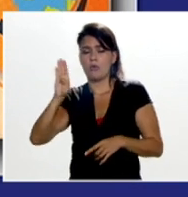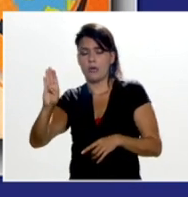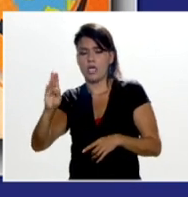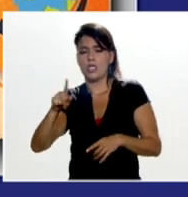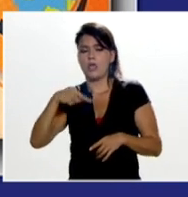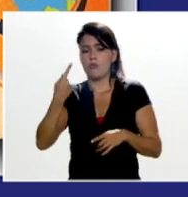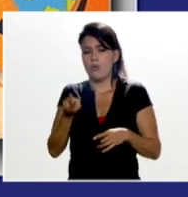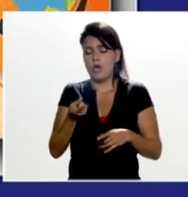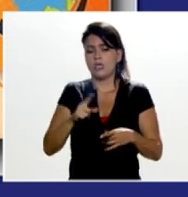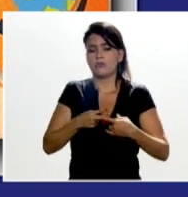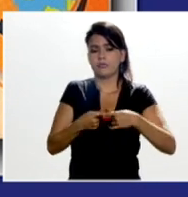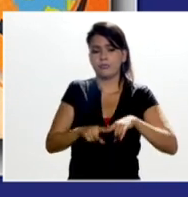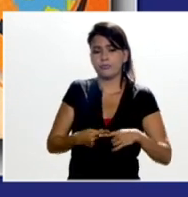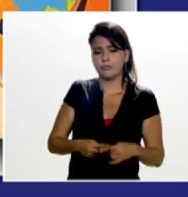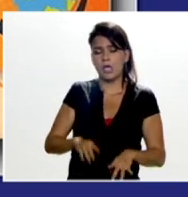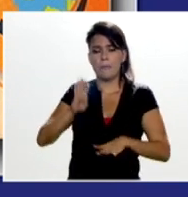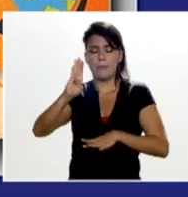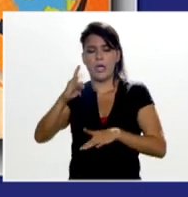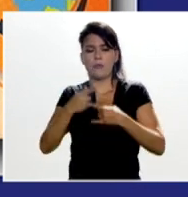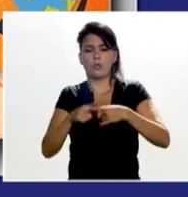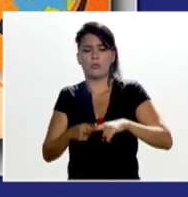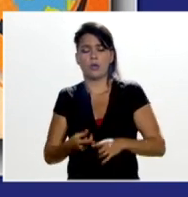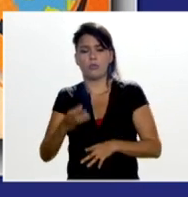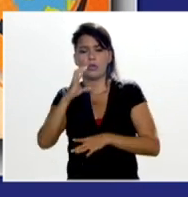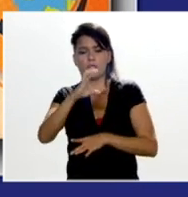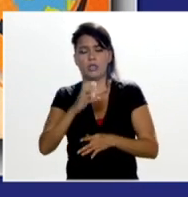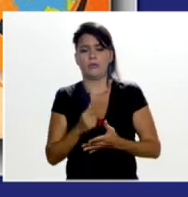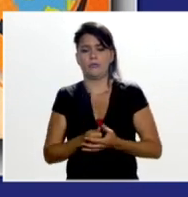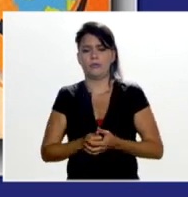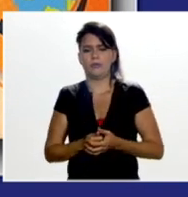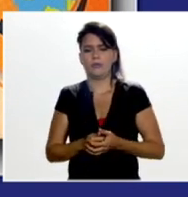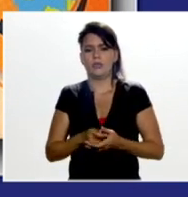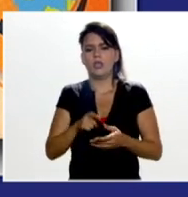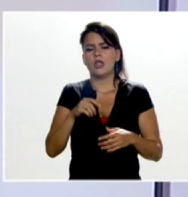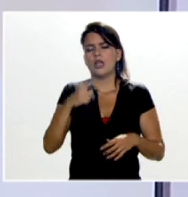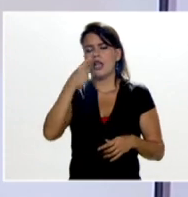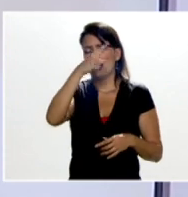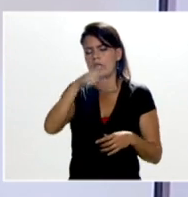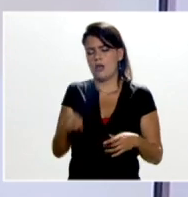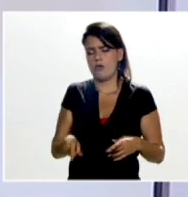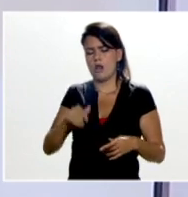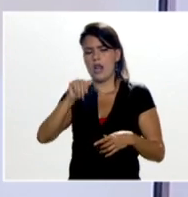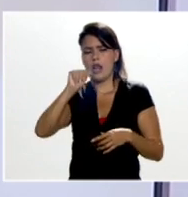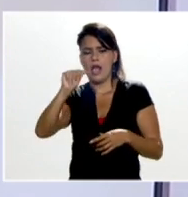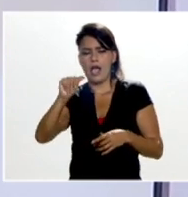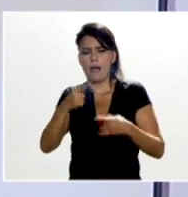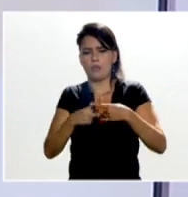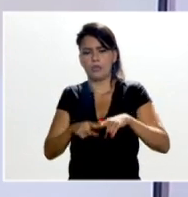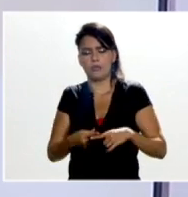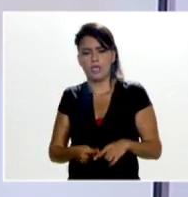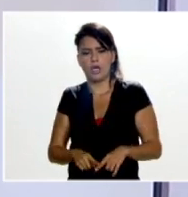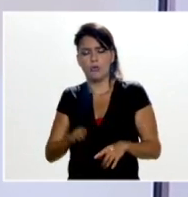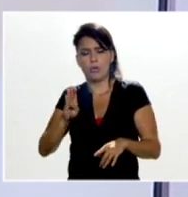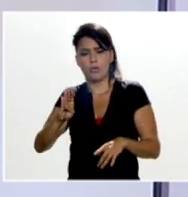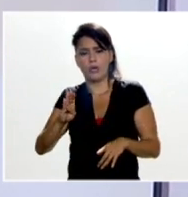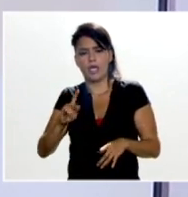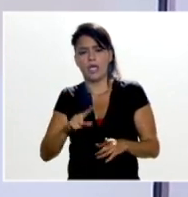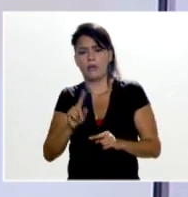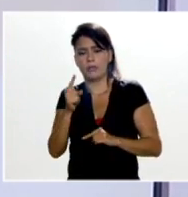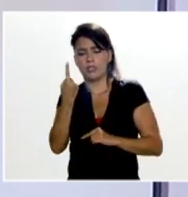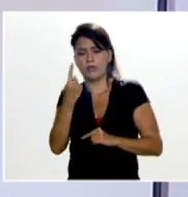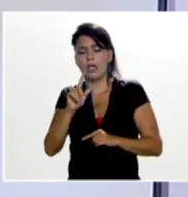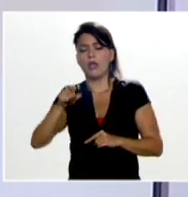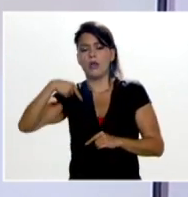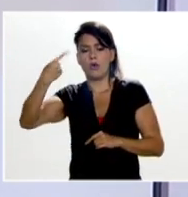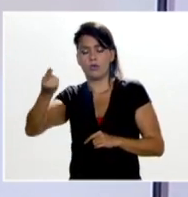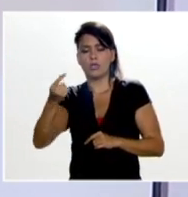C. La diagonal A por D se llama la diagonal principal y el B y la C es la diagonal secundaria.